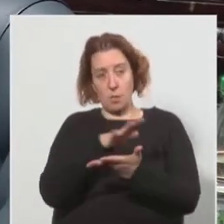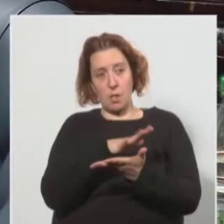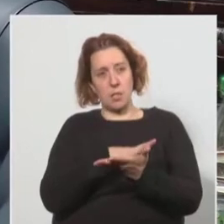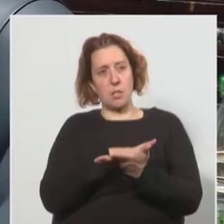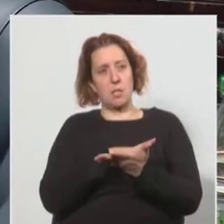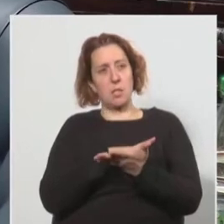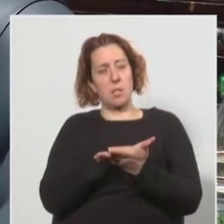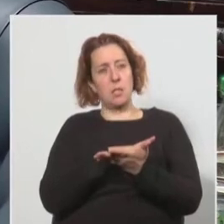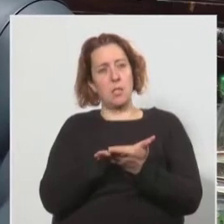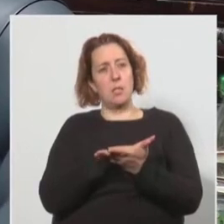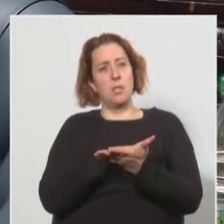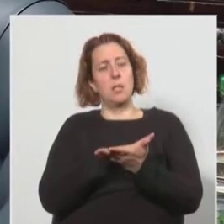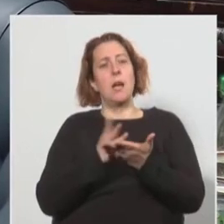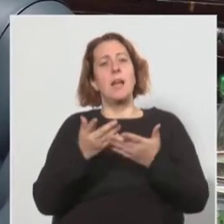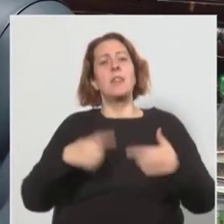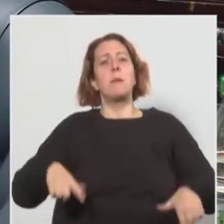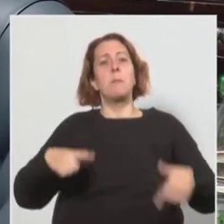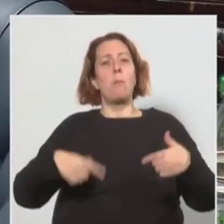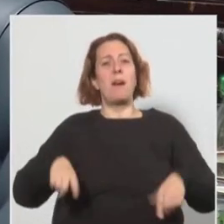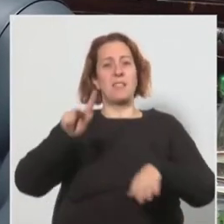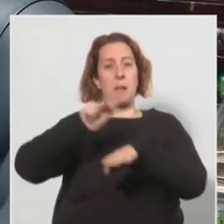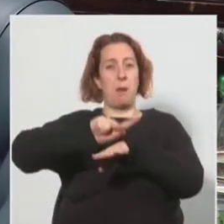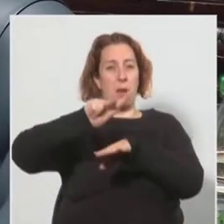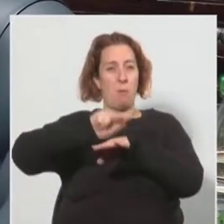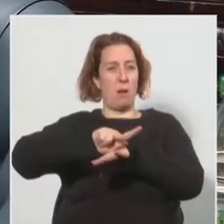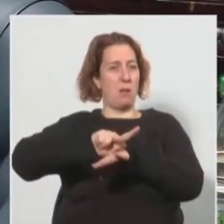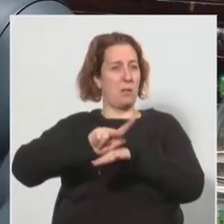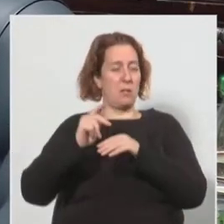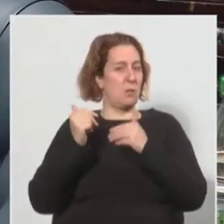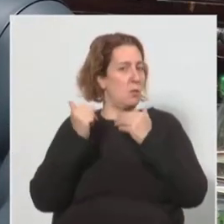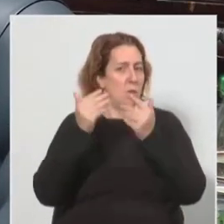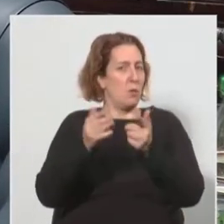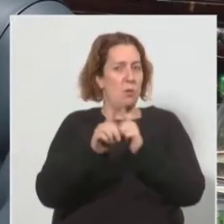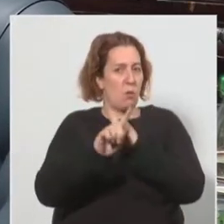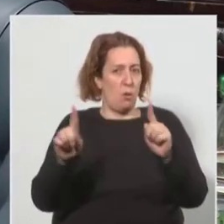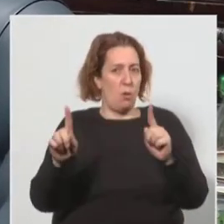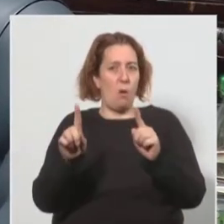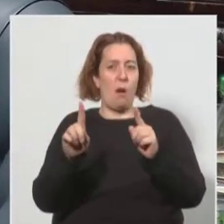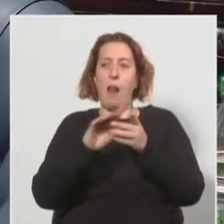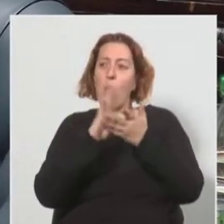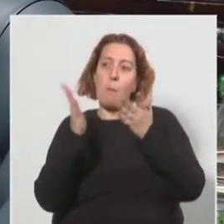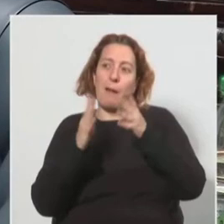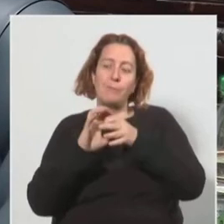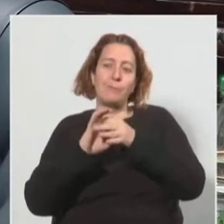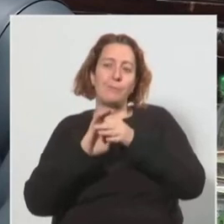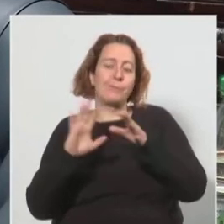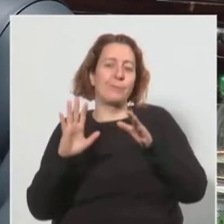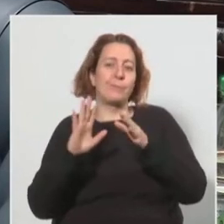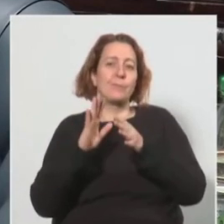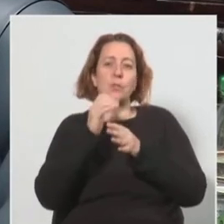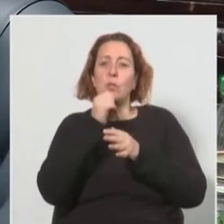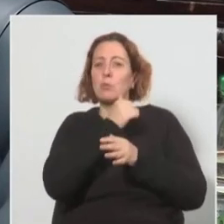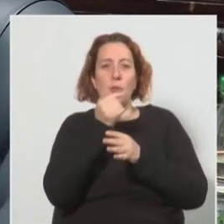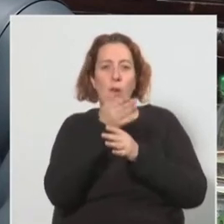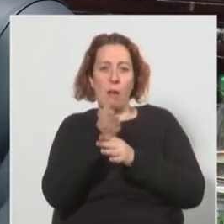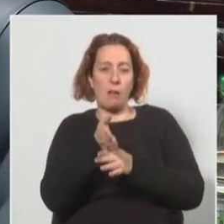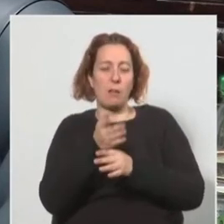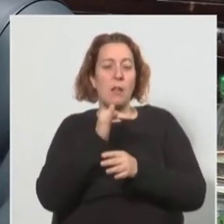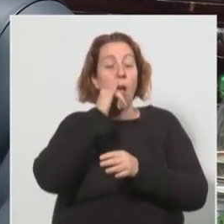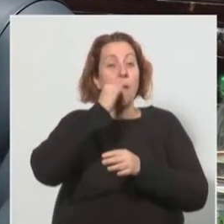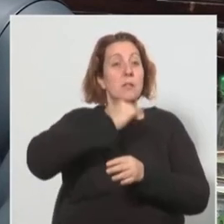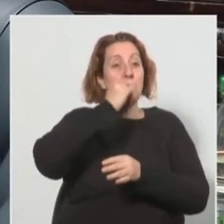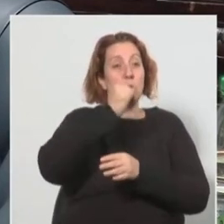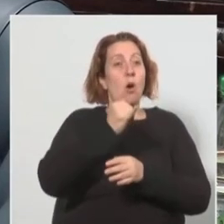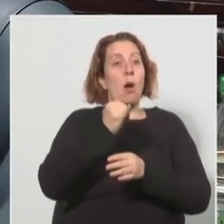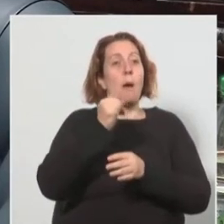la diplomacia paraguaya había evitado ofrecerle un salvoconducto y además había comunicado a personal del Ministerio de